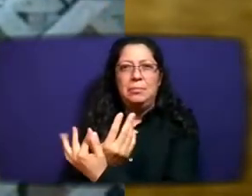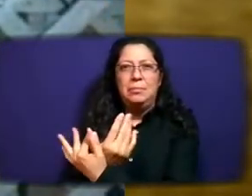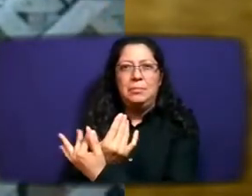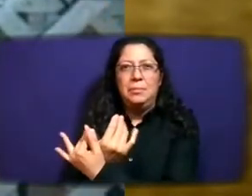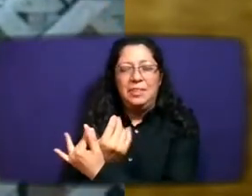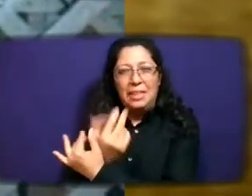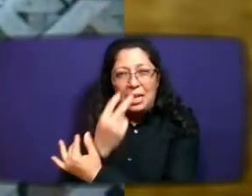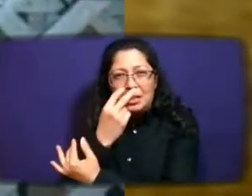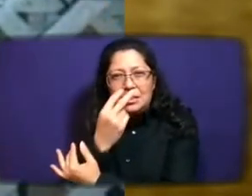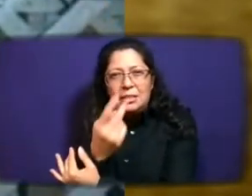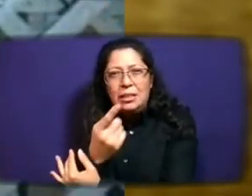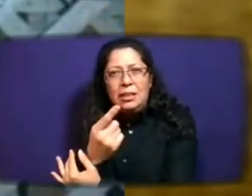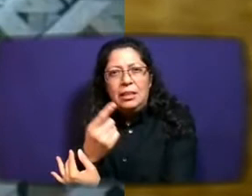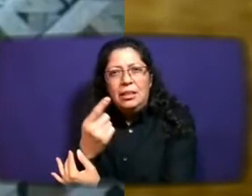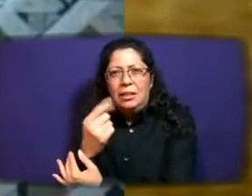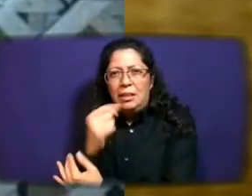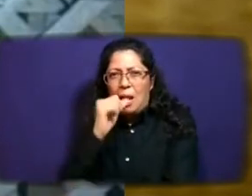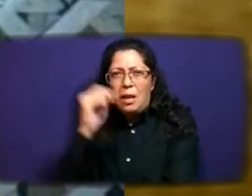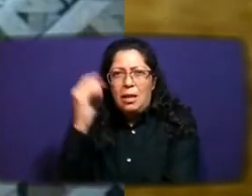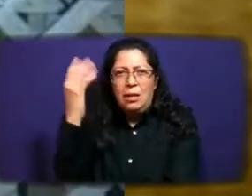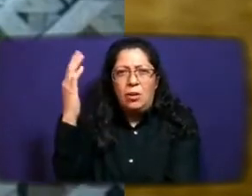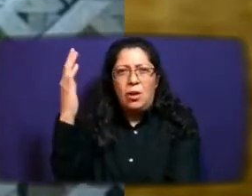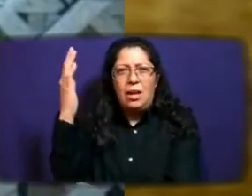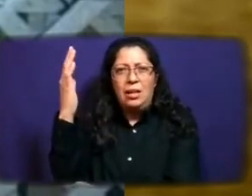Veo el nogal.